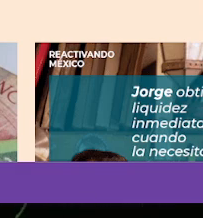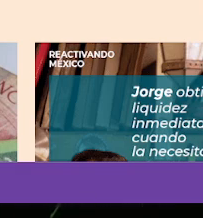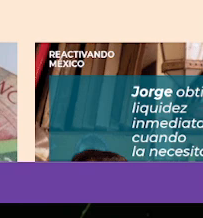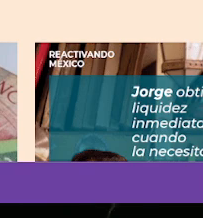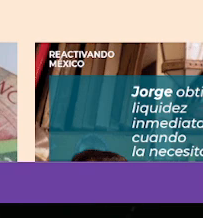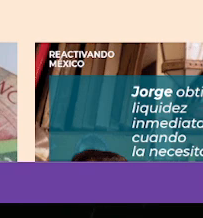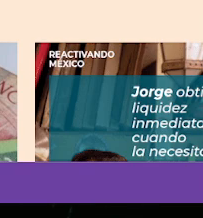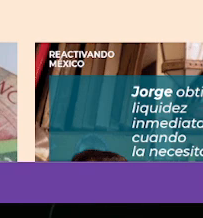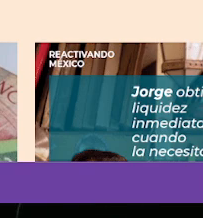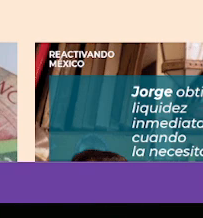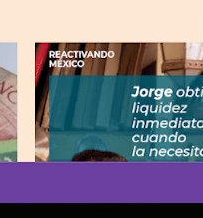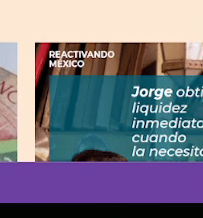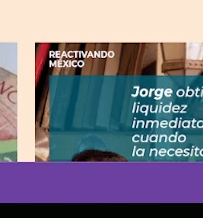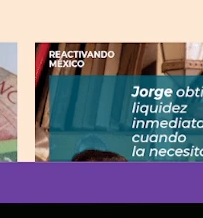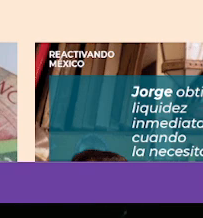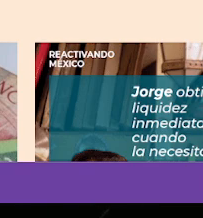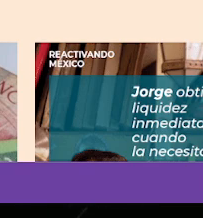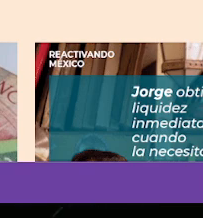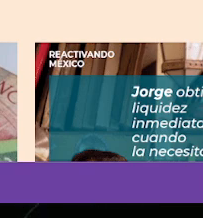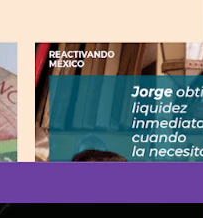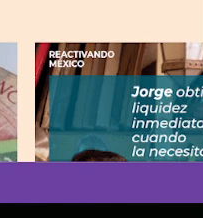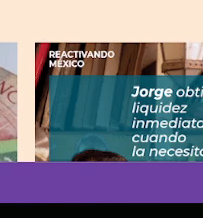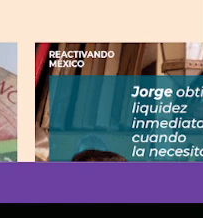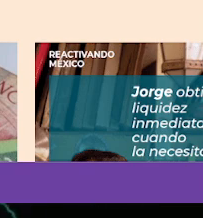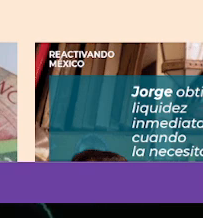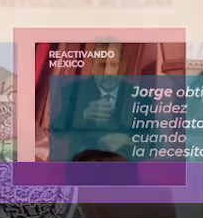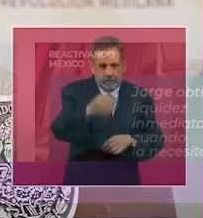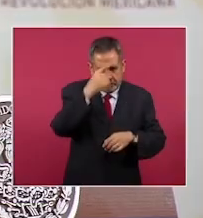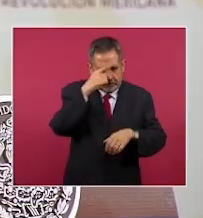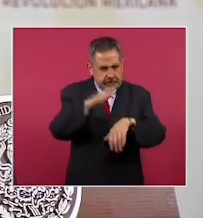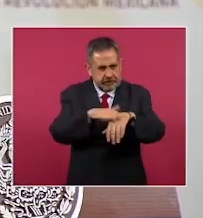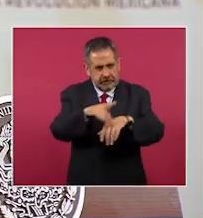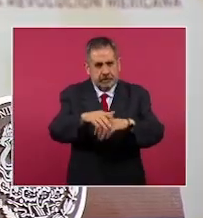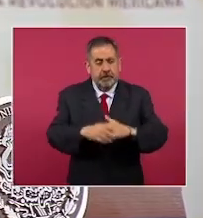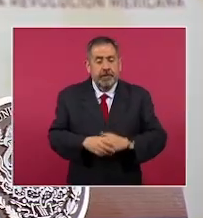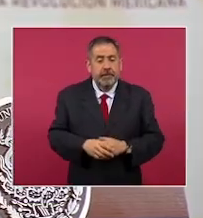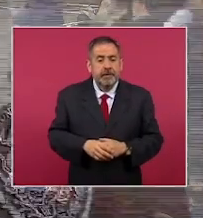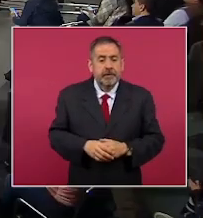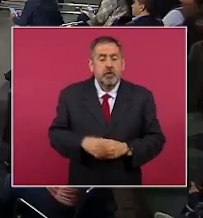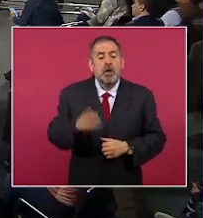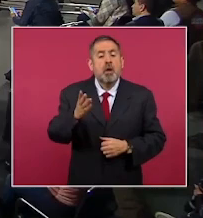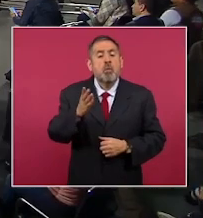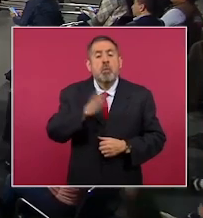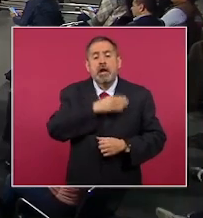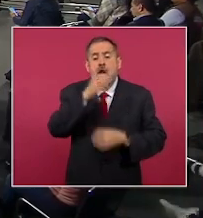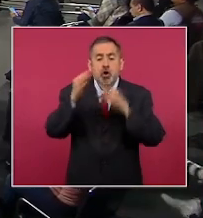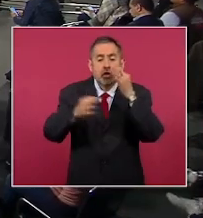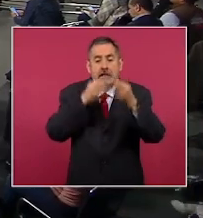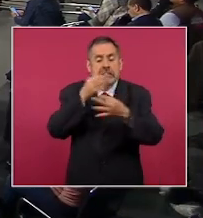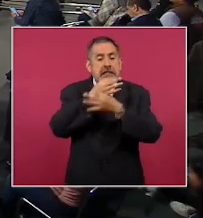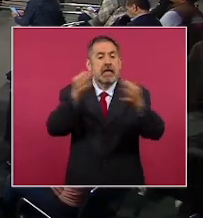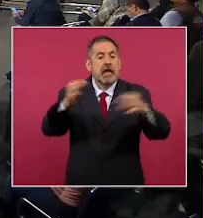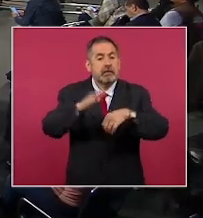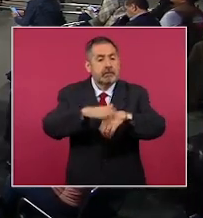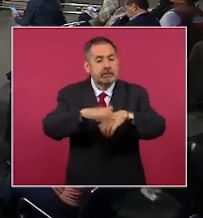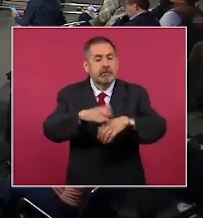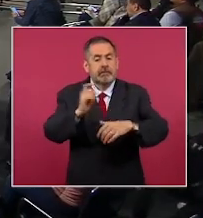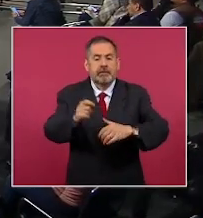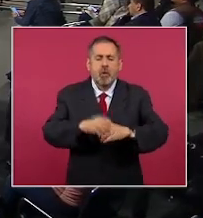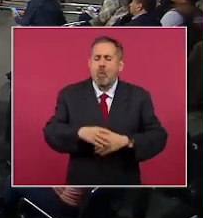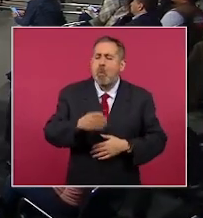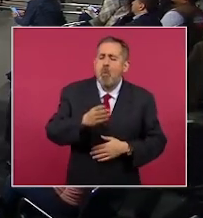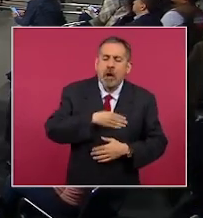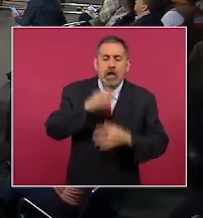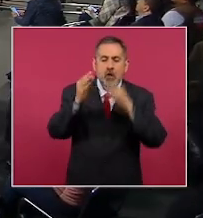Alcalde, que pues bueno, da a conocer estas maravillosas informaciones. Así que pues yo te invito a que veamos este siguiente